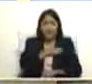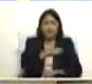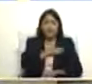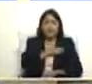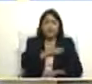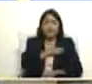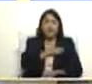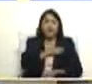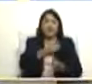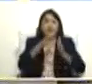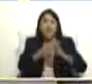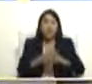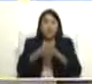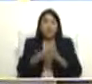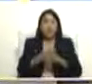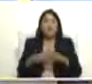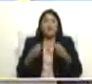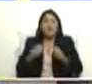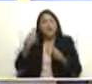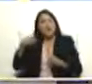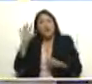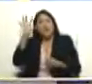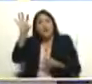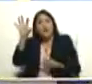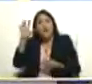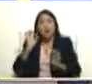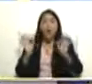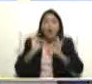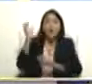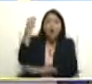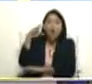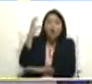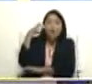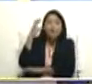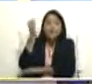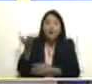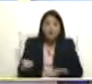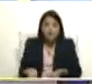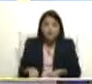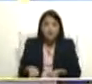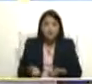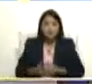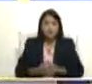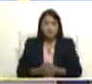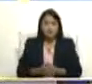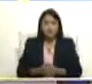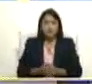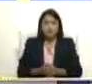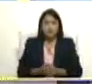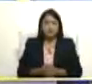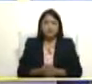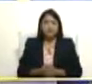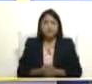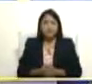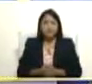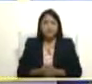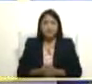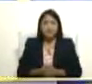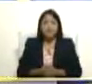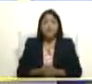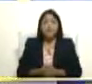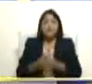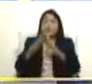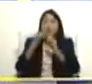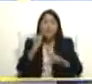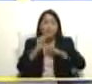exterior, todos, en Colombia, y todos a una sola voz bombardeando la voluntad